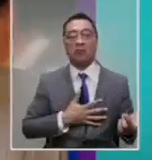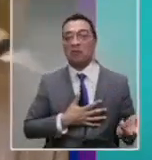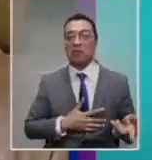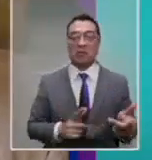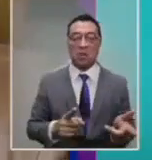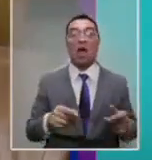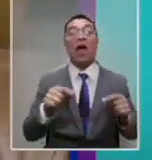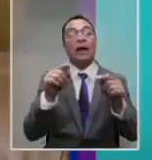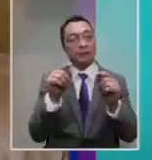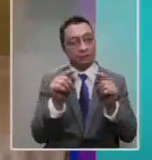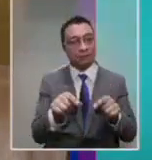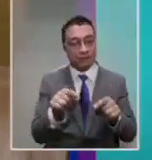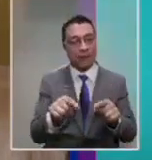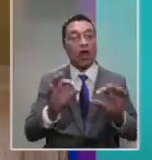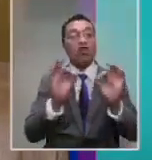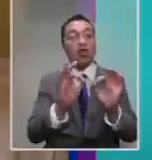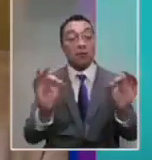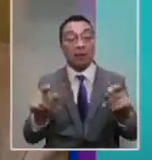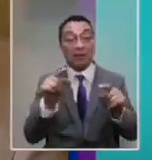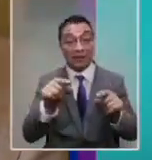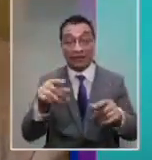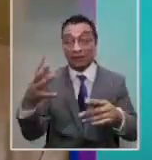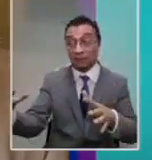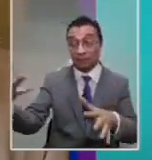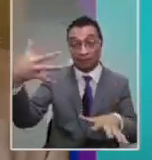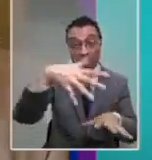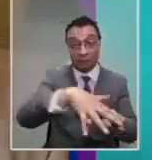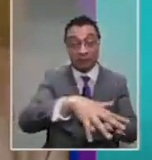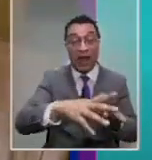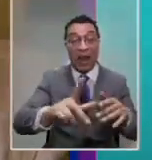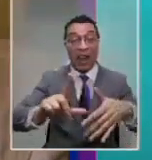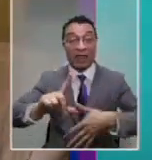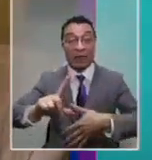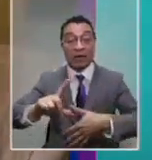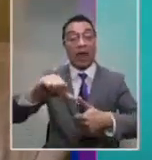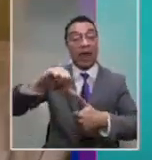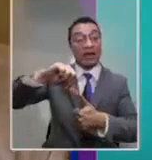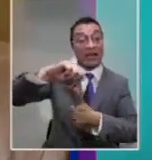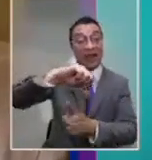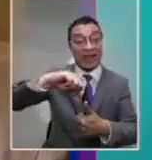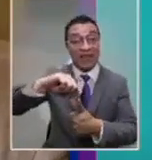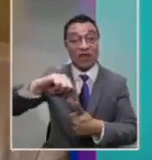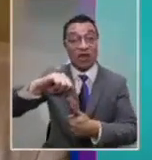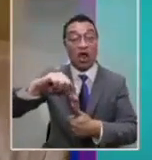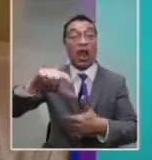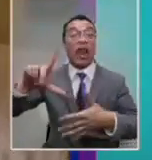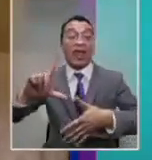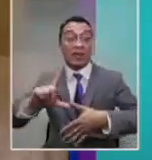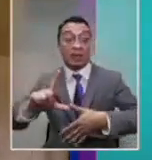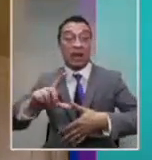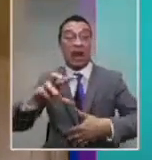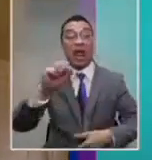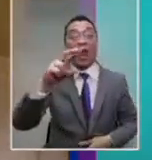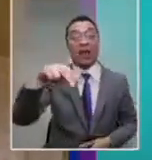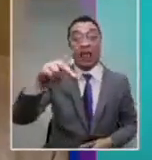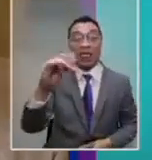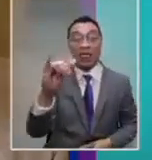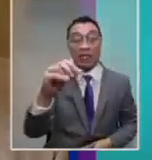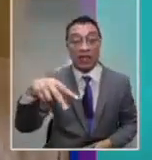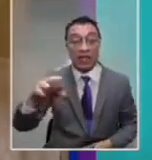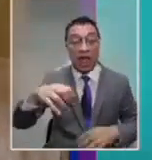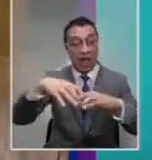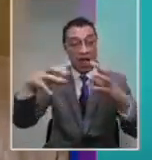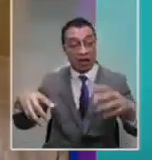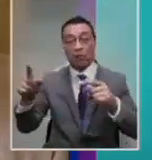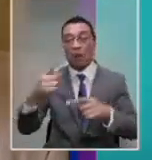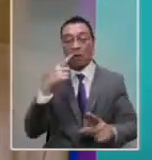de un otro que hay que ponerse. Entonces, normalmente esa migración latinoamericana y caribeña, o caribeña y latinoamericana andina, es una